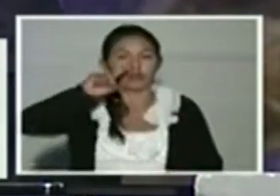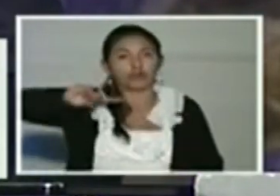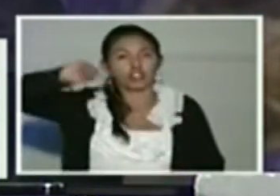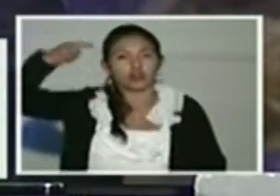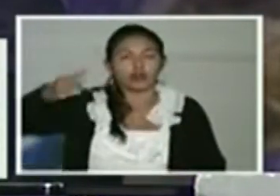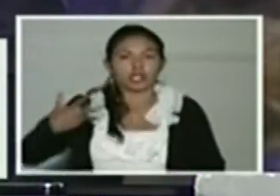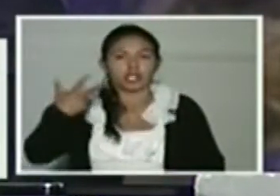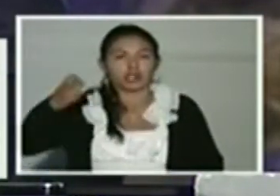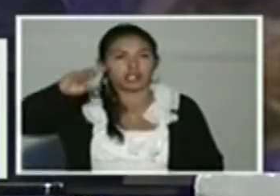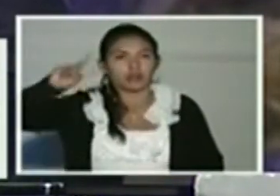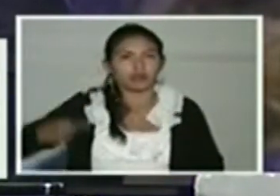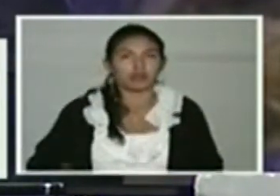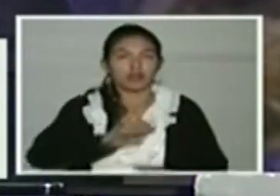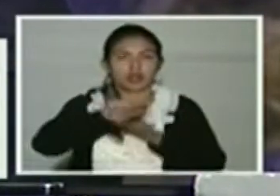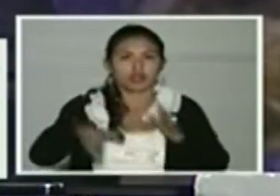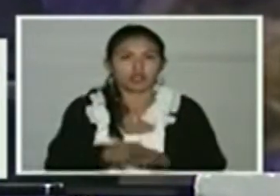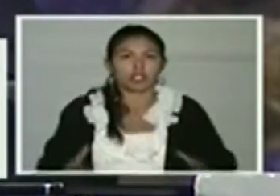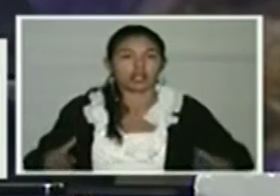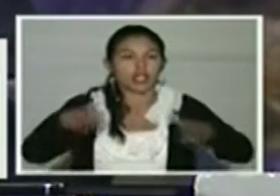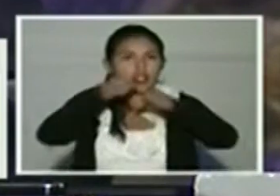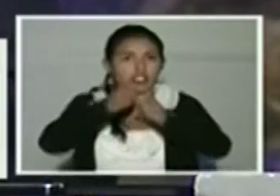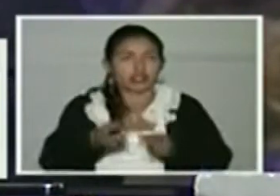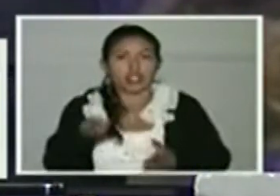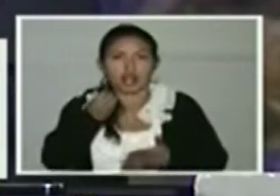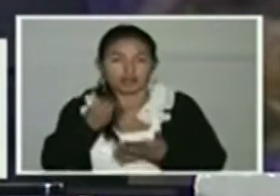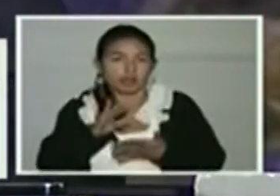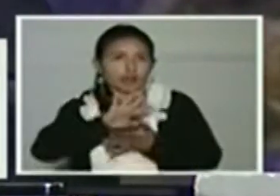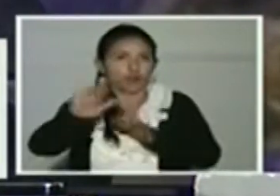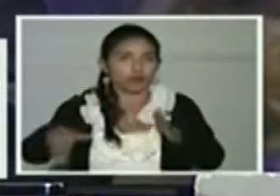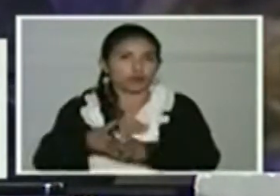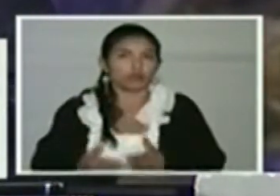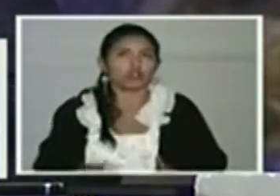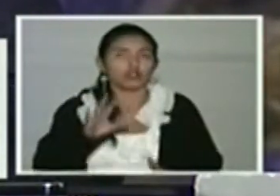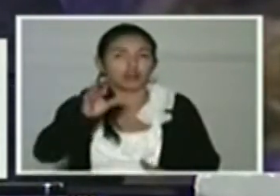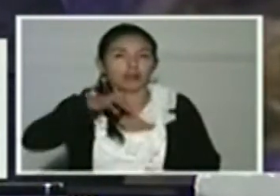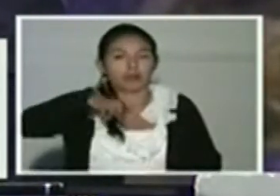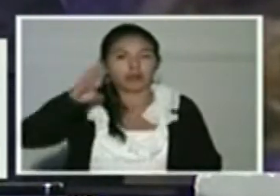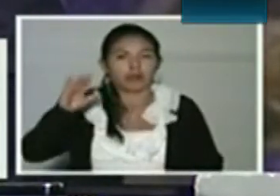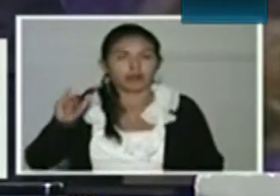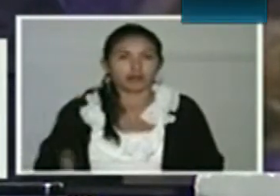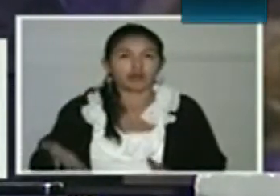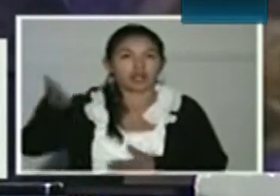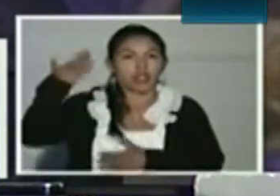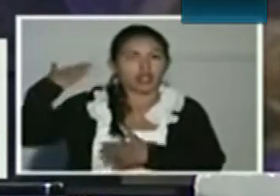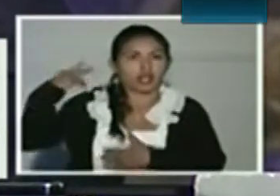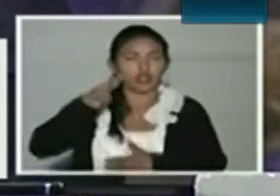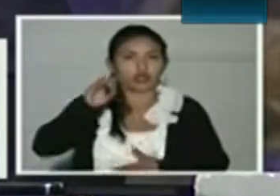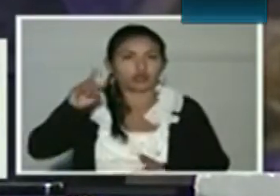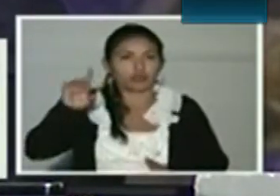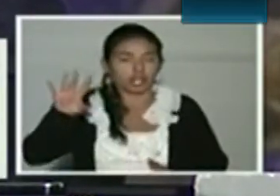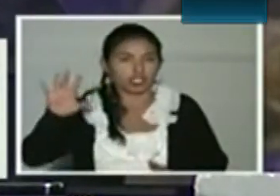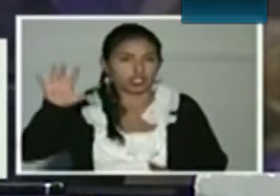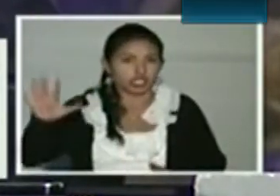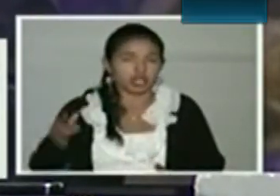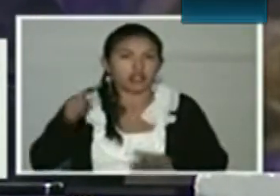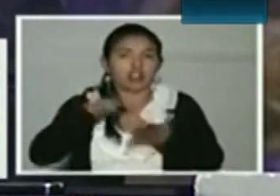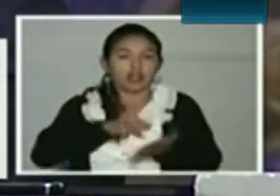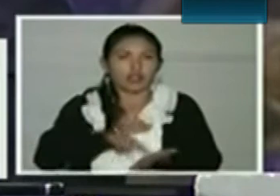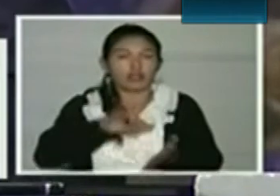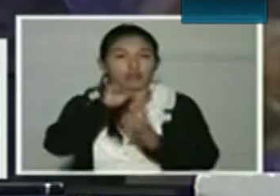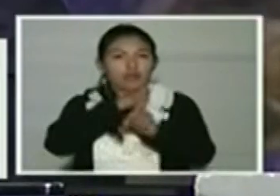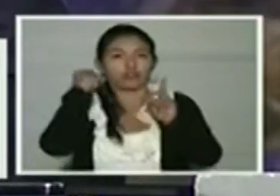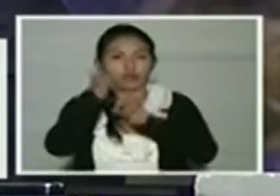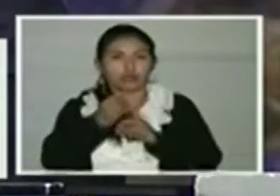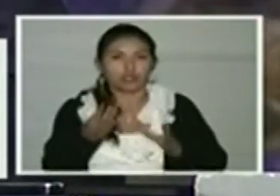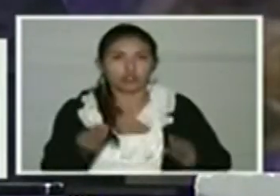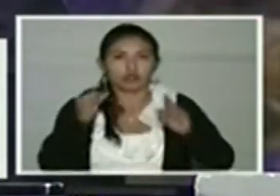cubrir su canasta de alimentos sin embargo el pp en el 2015 ha sido cuatro veces el pedido del año 2000 esta es la deuda social que